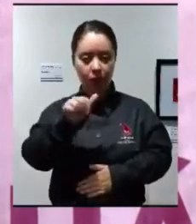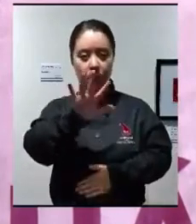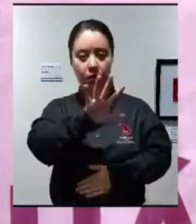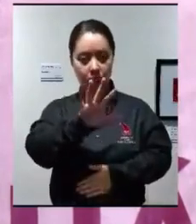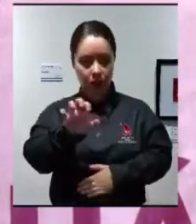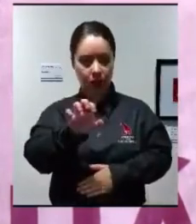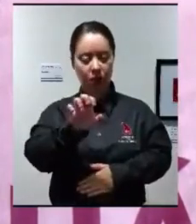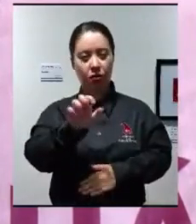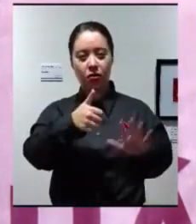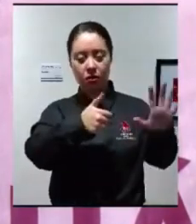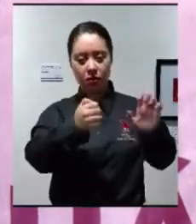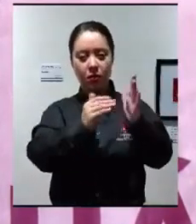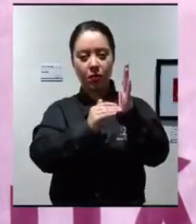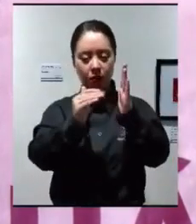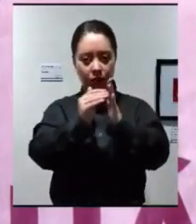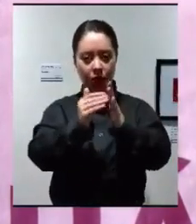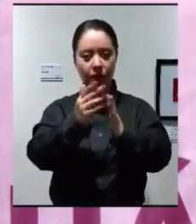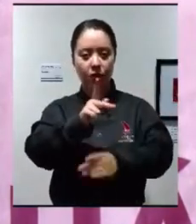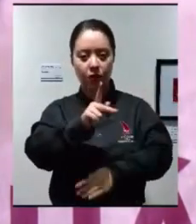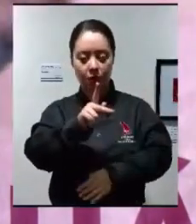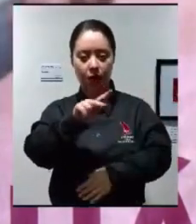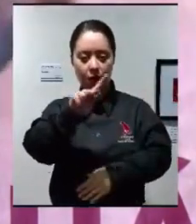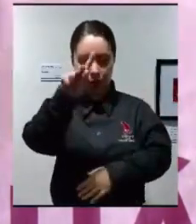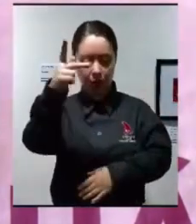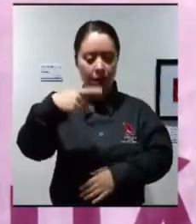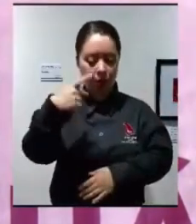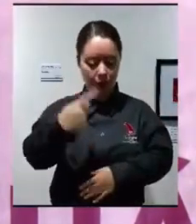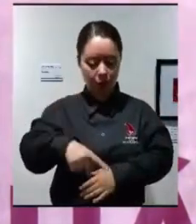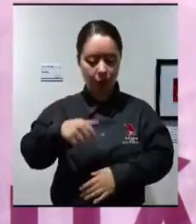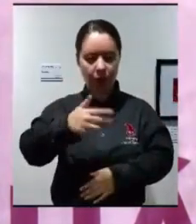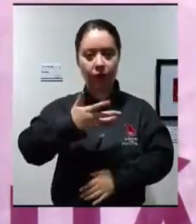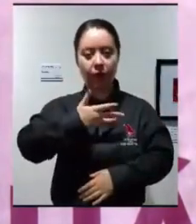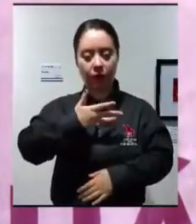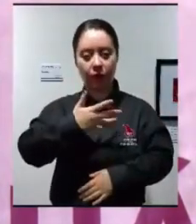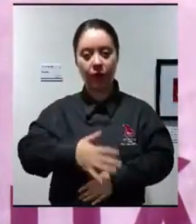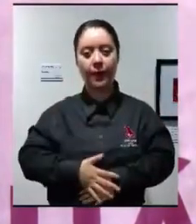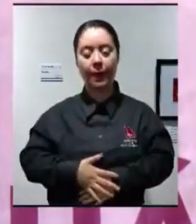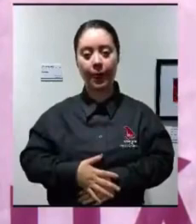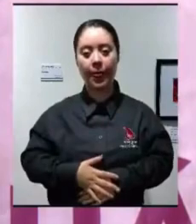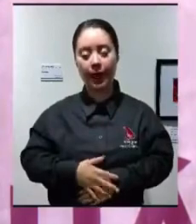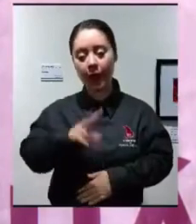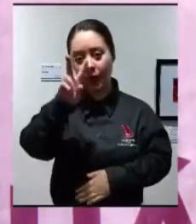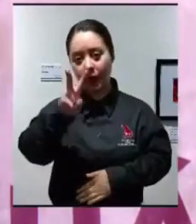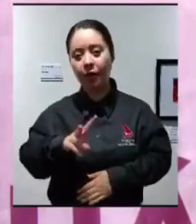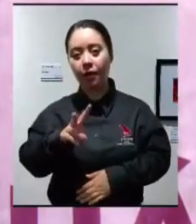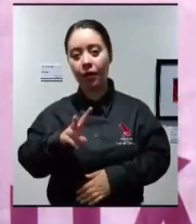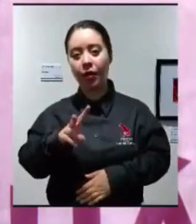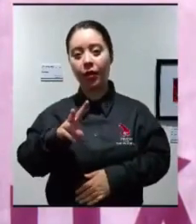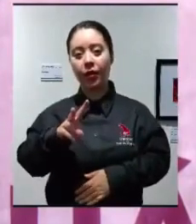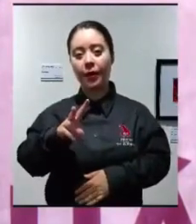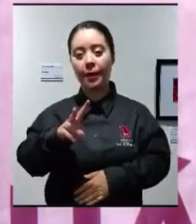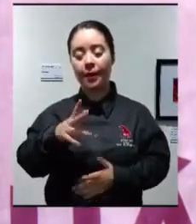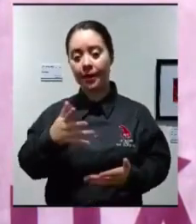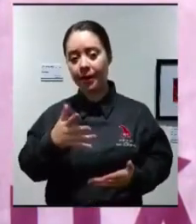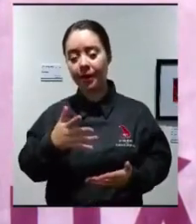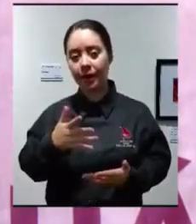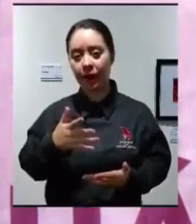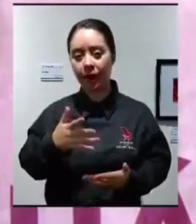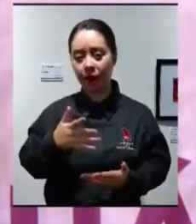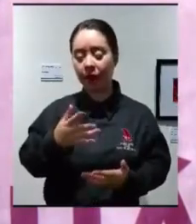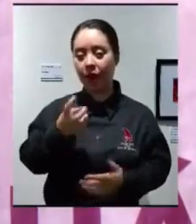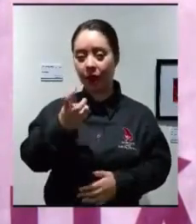el el que sigue ese apoyo y los de toda la derrama con los programas sociales es una derrama económica que